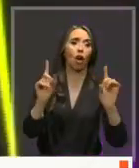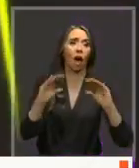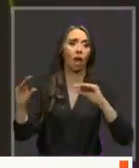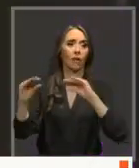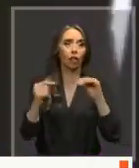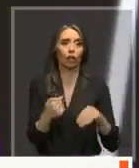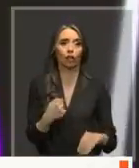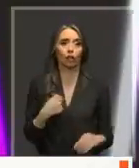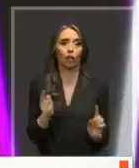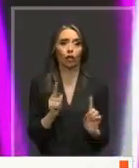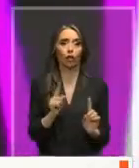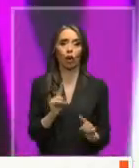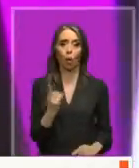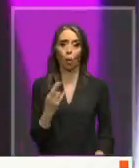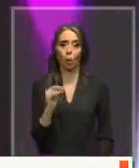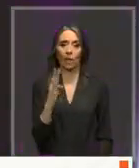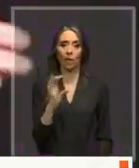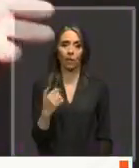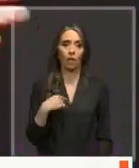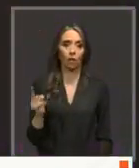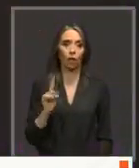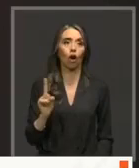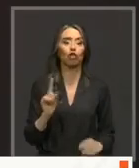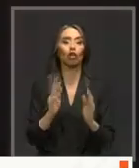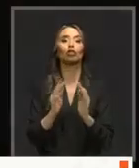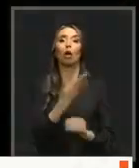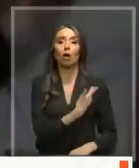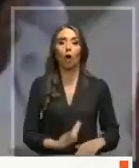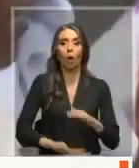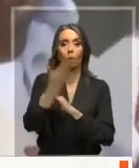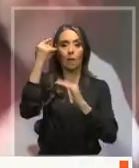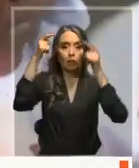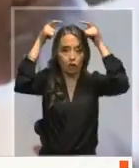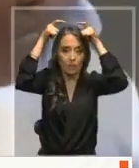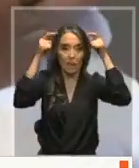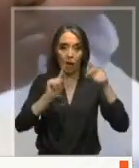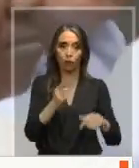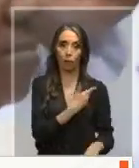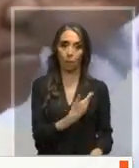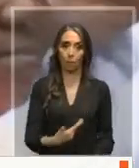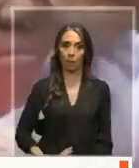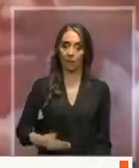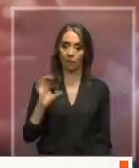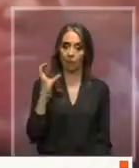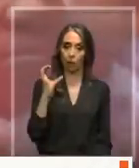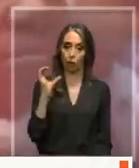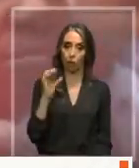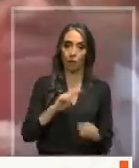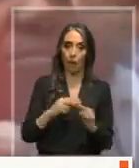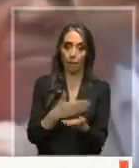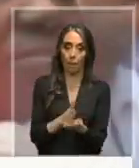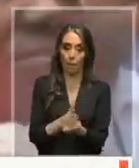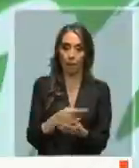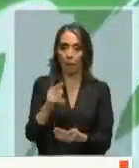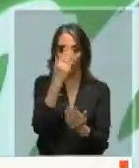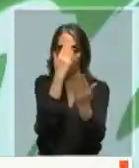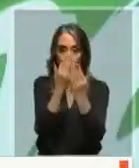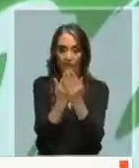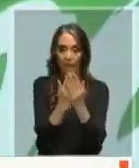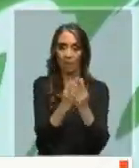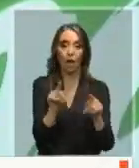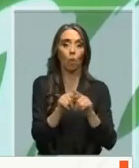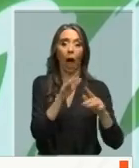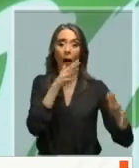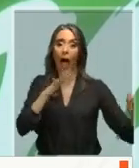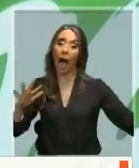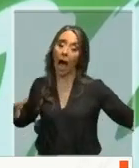Porque yo no soy Uribe, no soy Santos. El presidente de Colombia se prepara para enfrentar el tsunami y